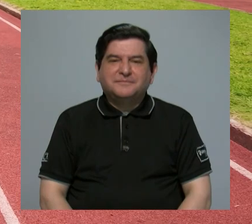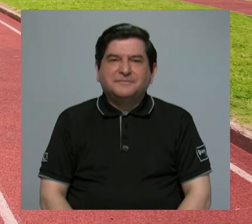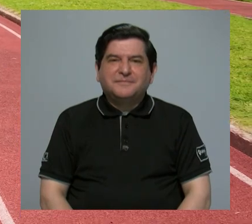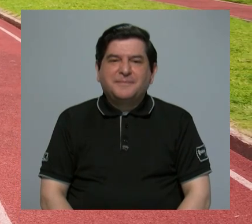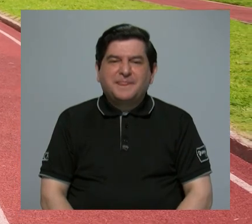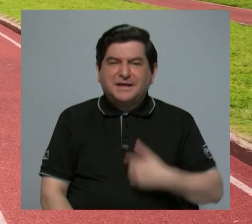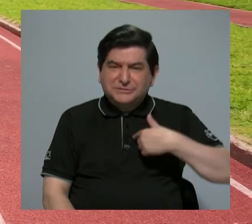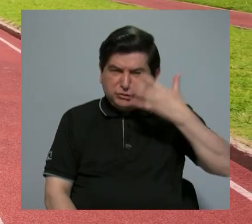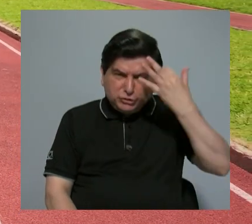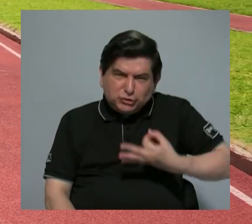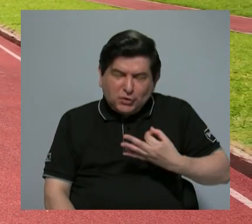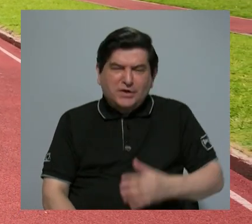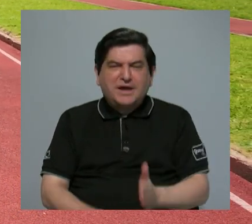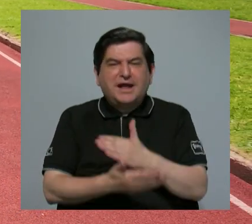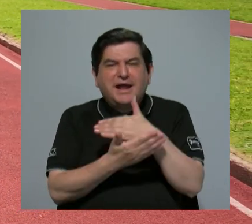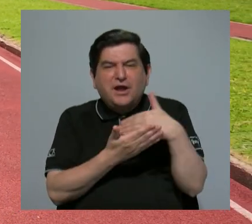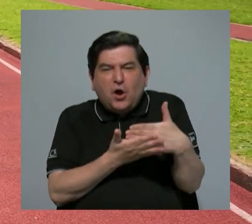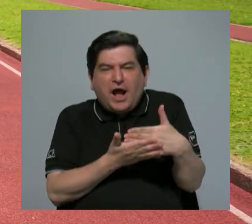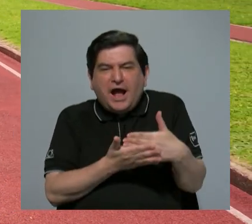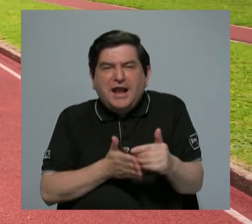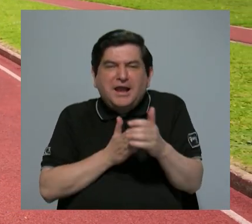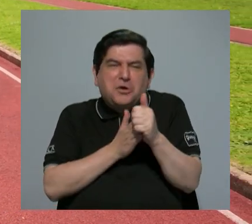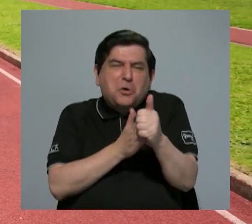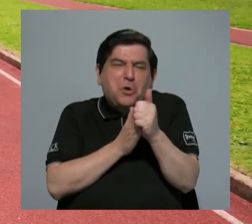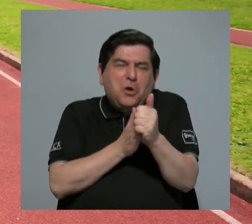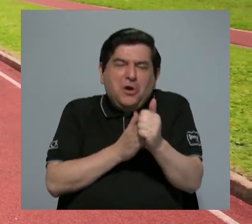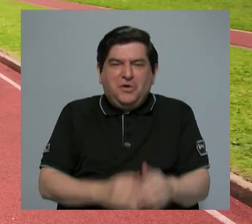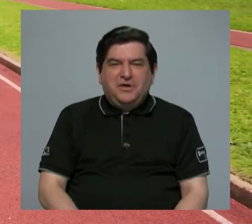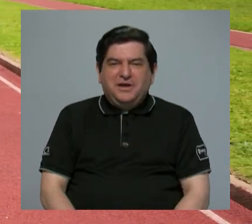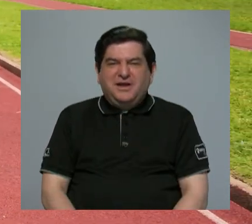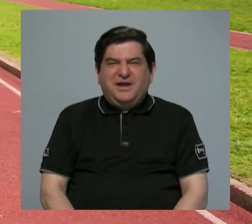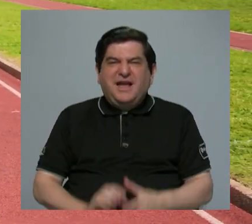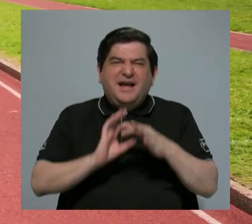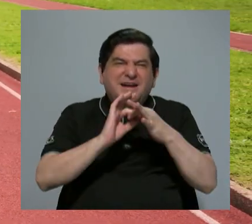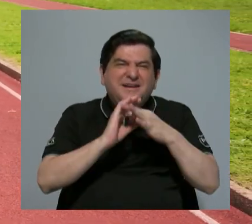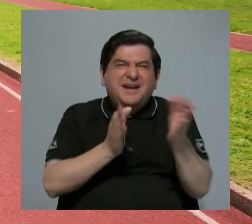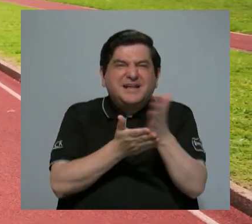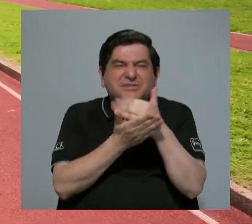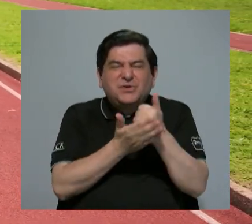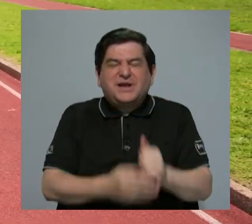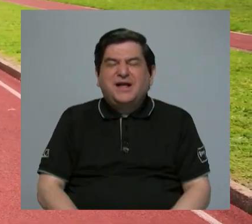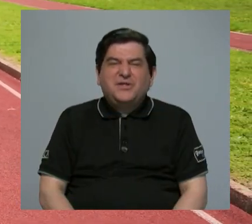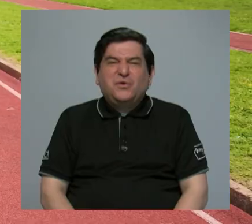Porque yo creo que algo lo guía a uno, algo tiene que ver.